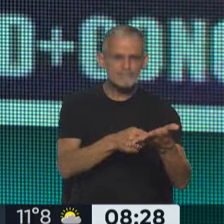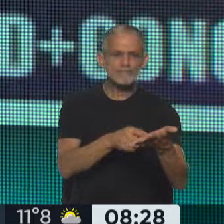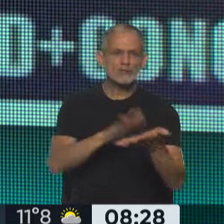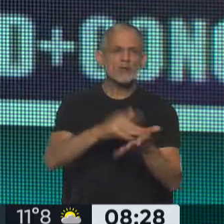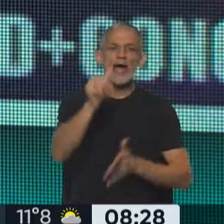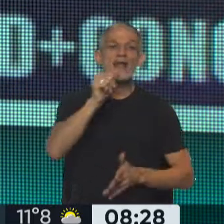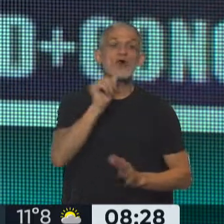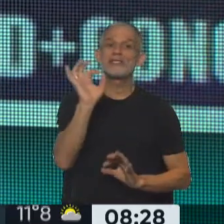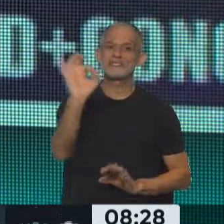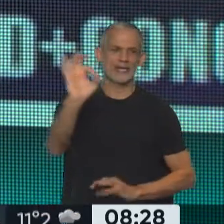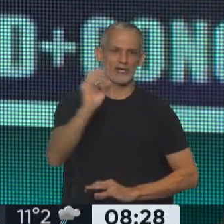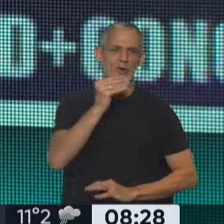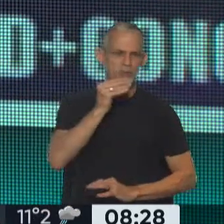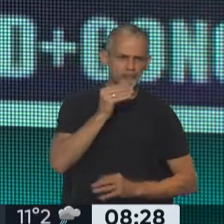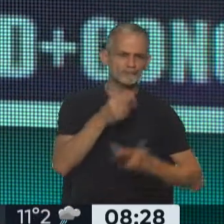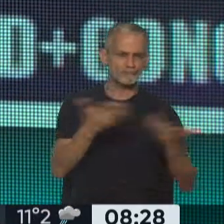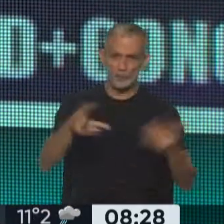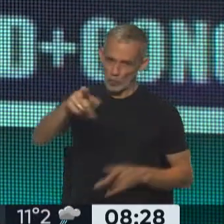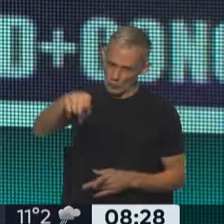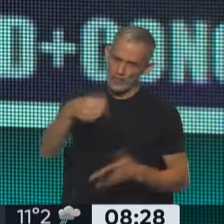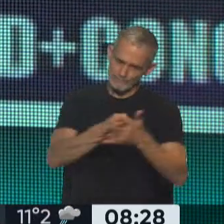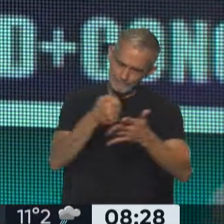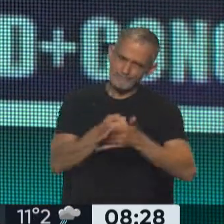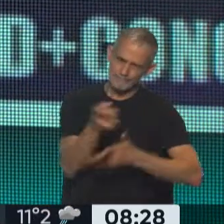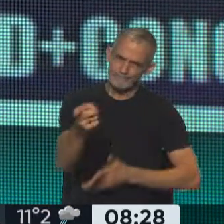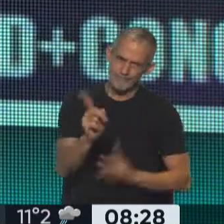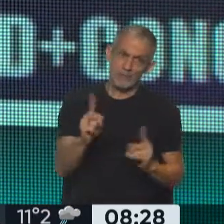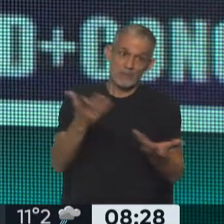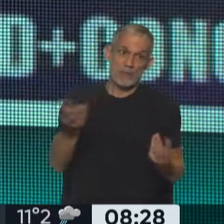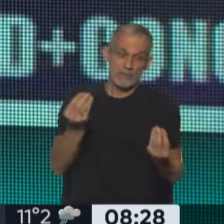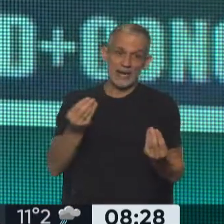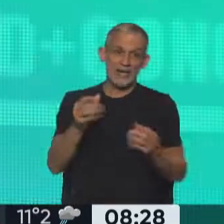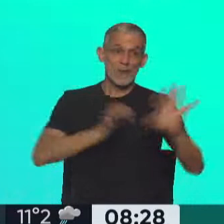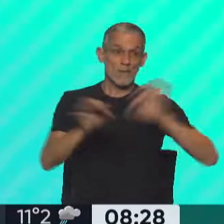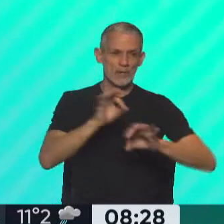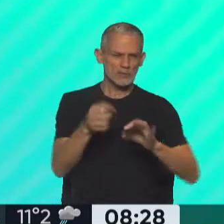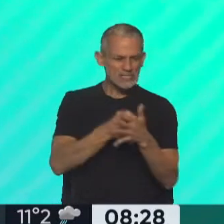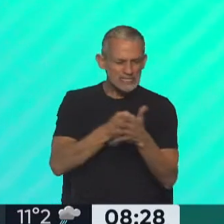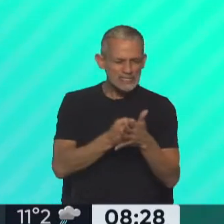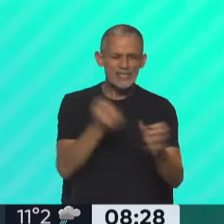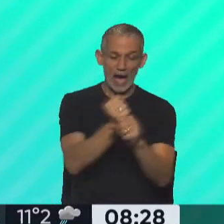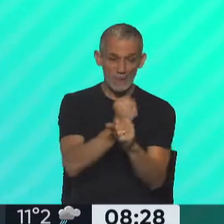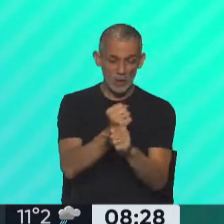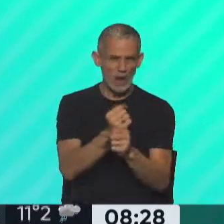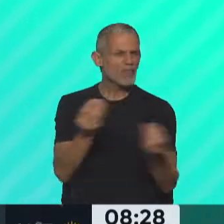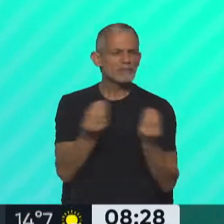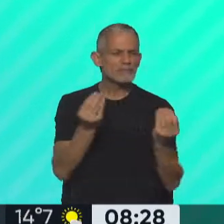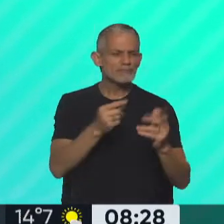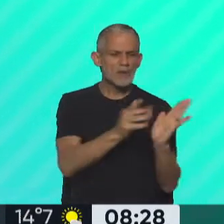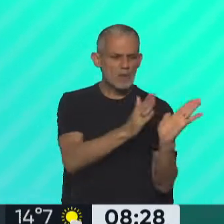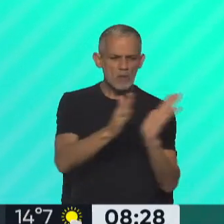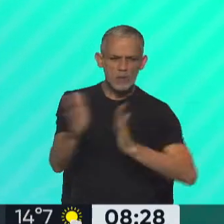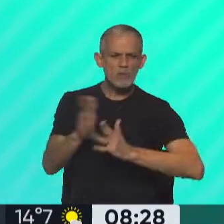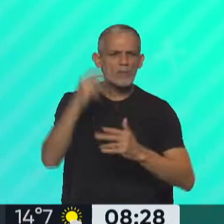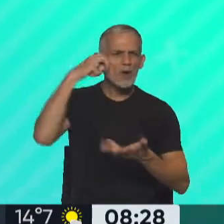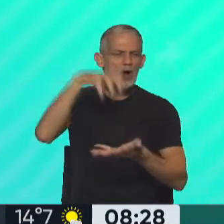al alcohol cero a ver sabemos que ustedes están trabajando justamente para que este proyecto de ley se apruebe En qué instancia está en